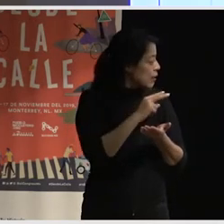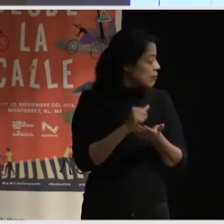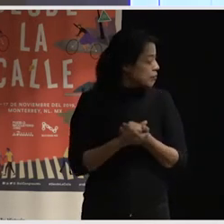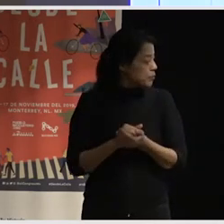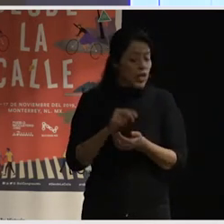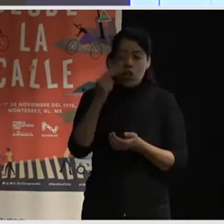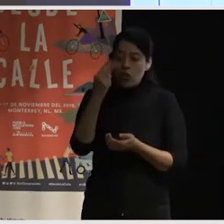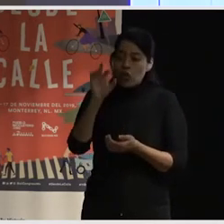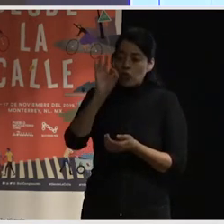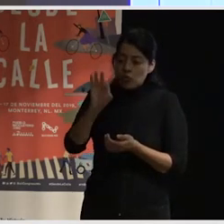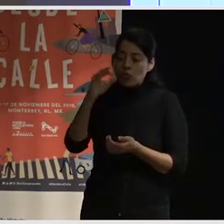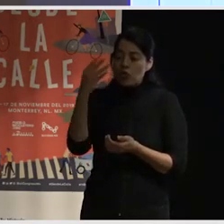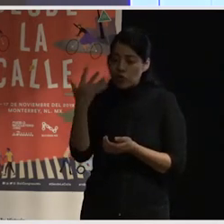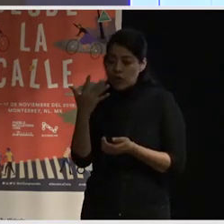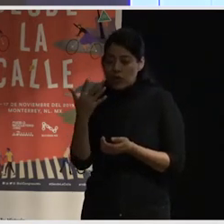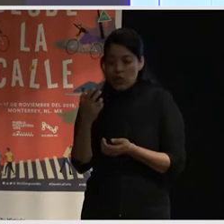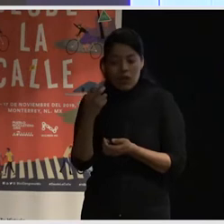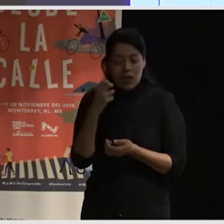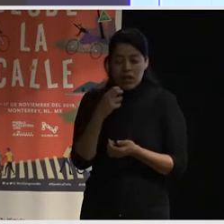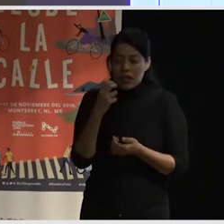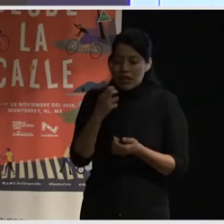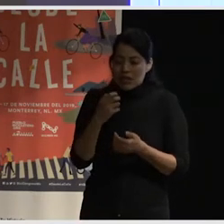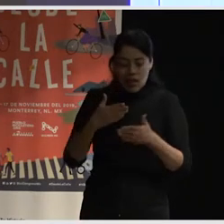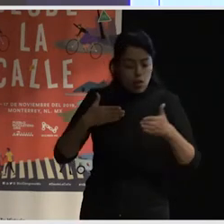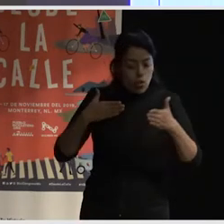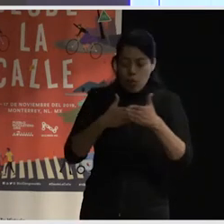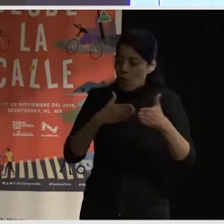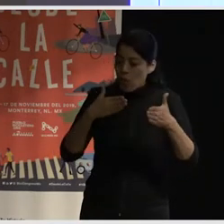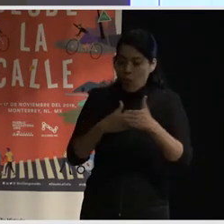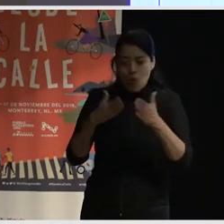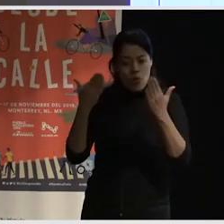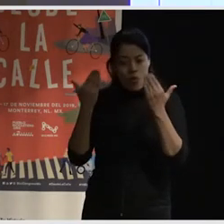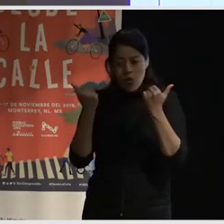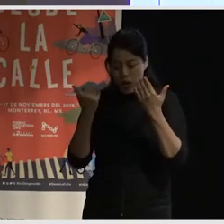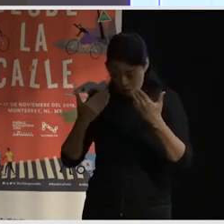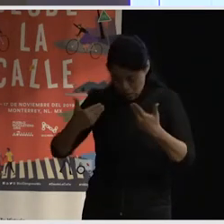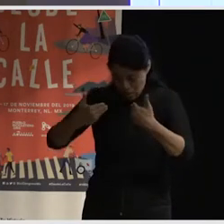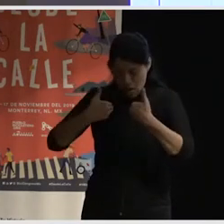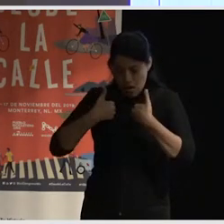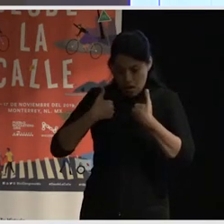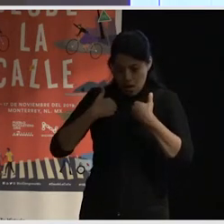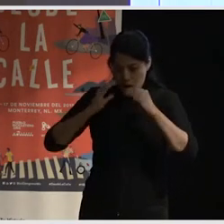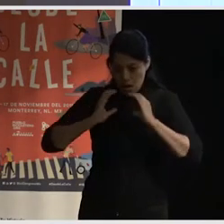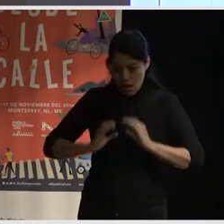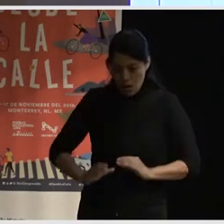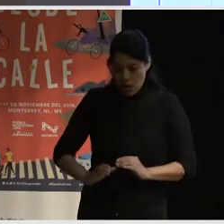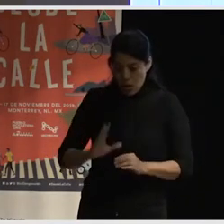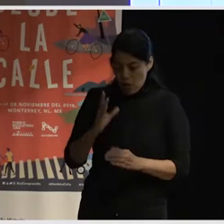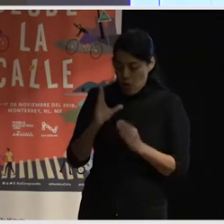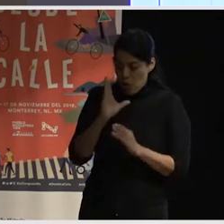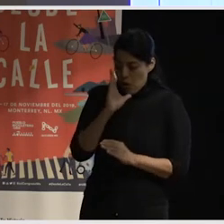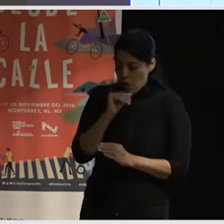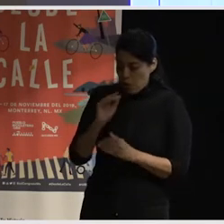lado 2.5 a esa no tenemos no hay una barrera no hay célula en el cuerpo que esté libre de poderse